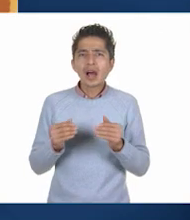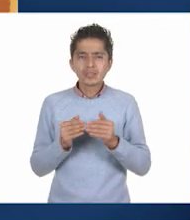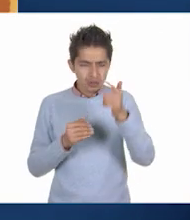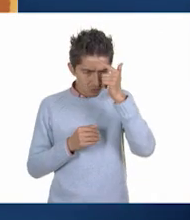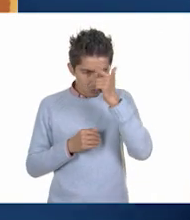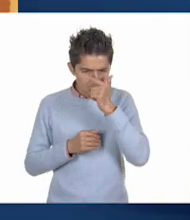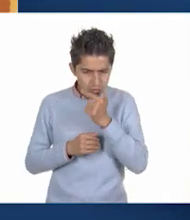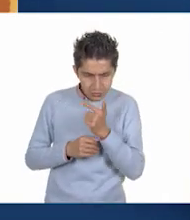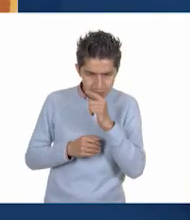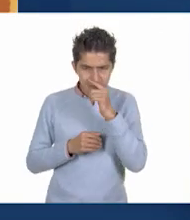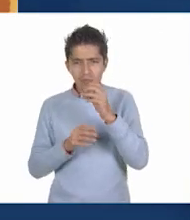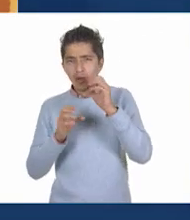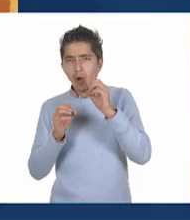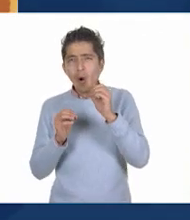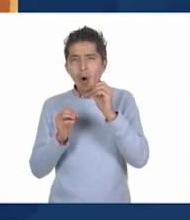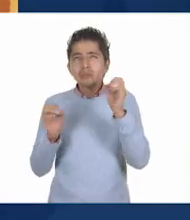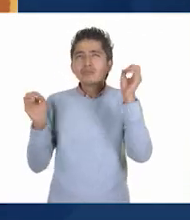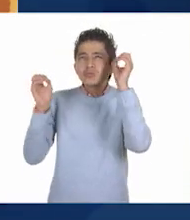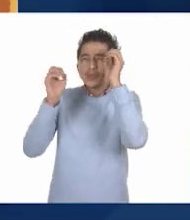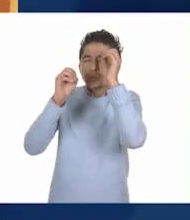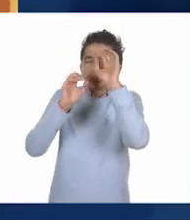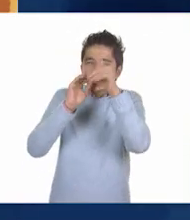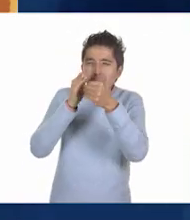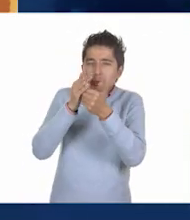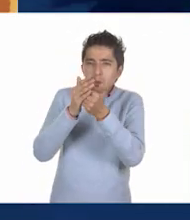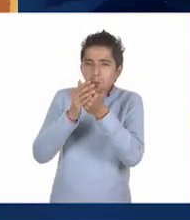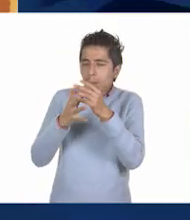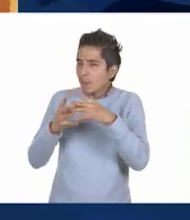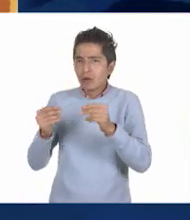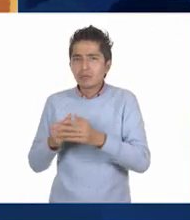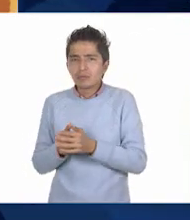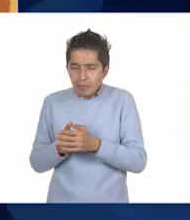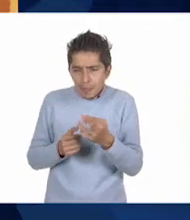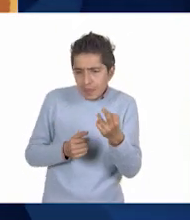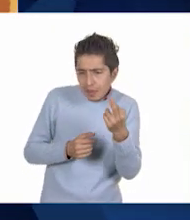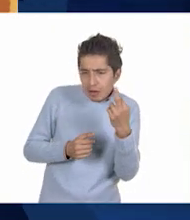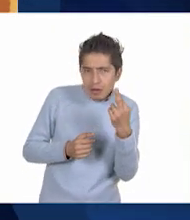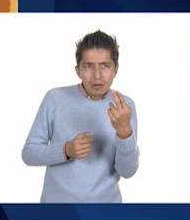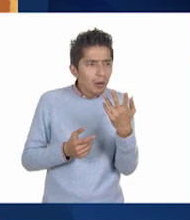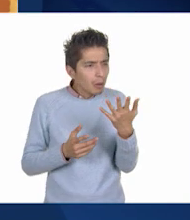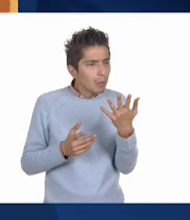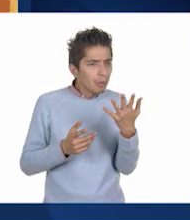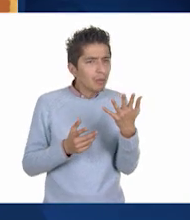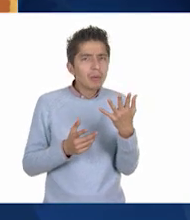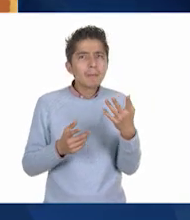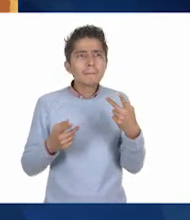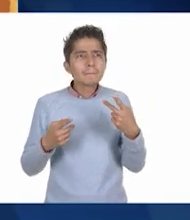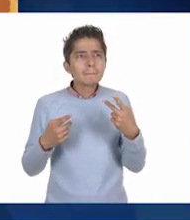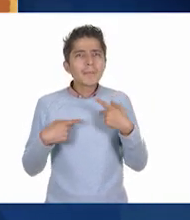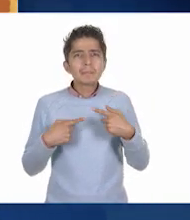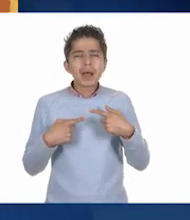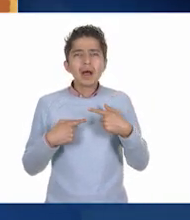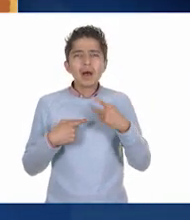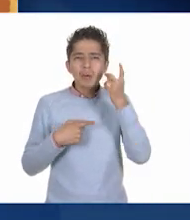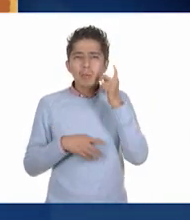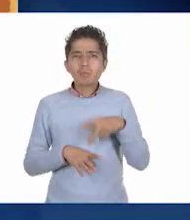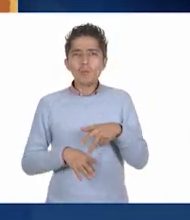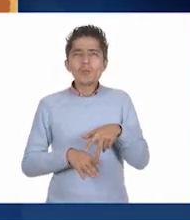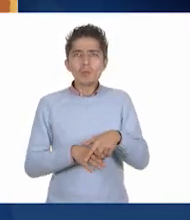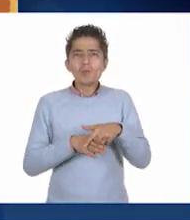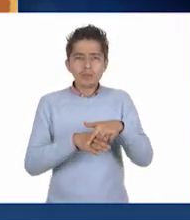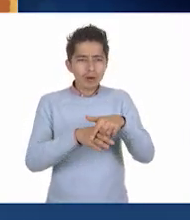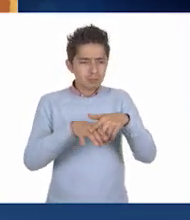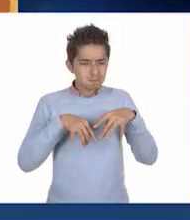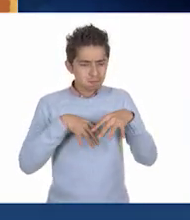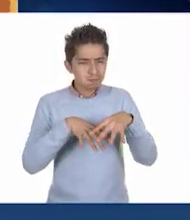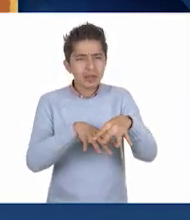noches o colgando la madrugada, y hay un susurrante desfile de muchachos que tragan ansias en el aire helado